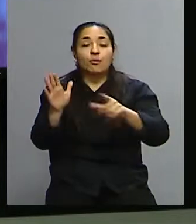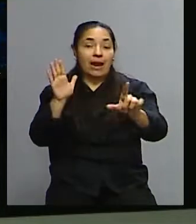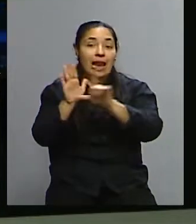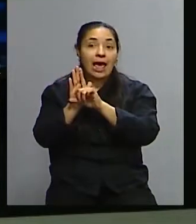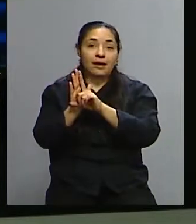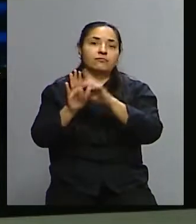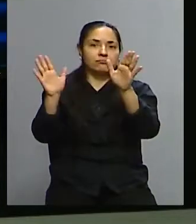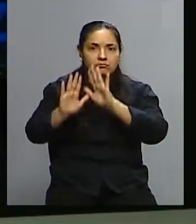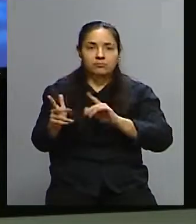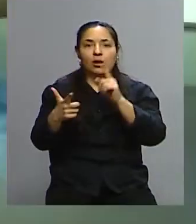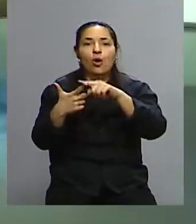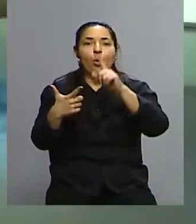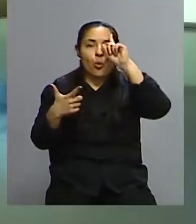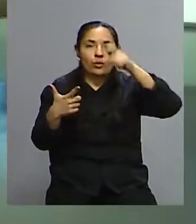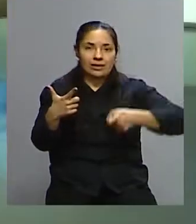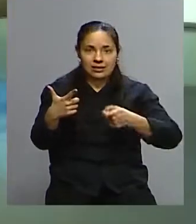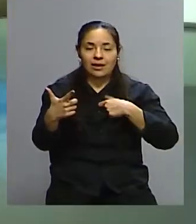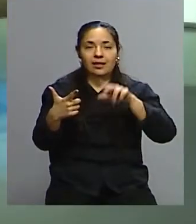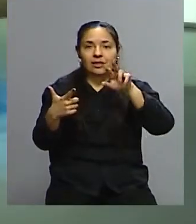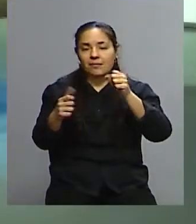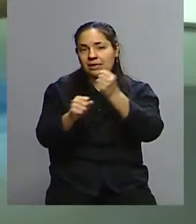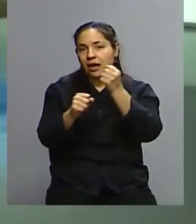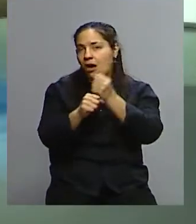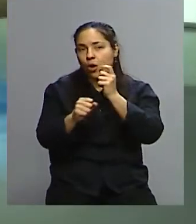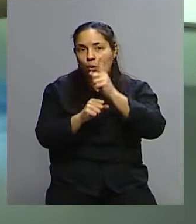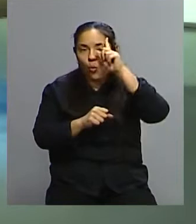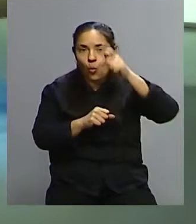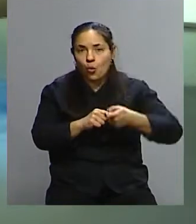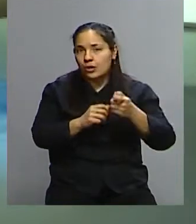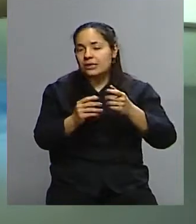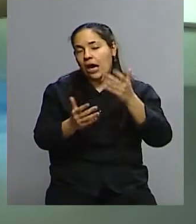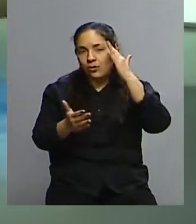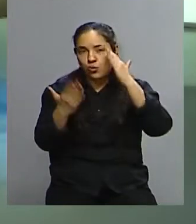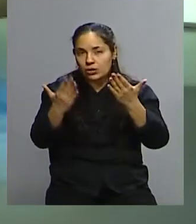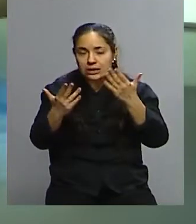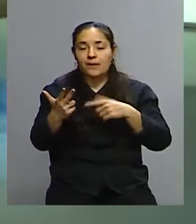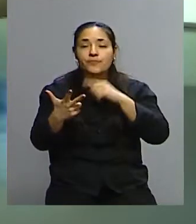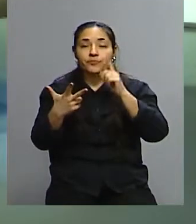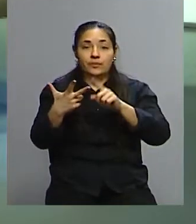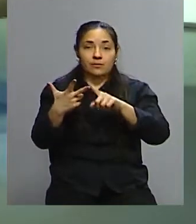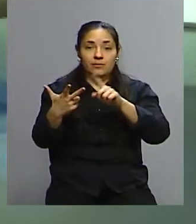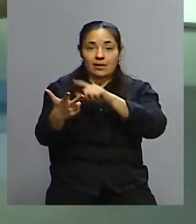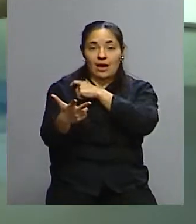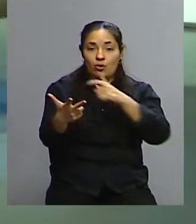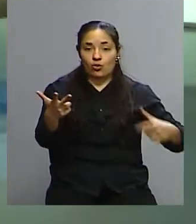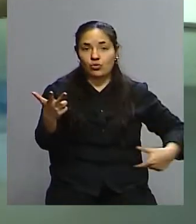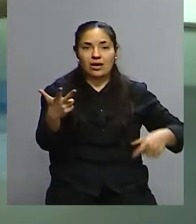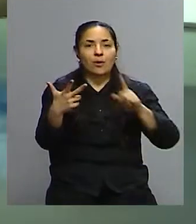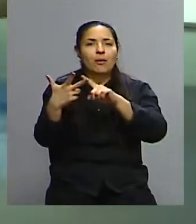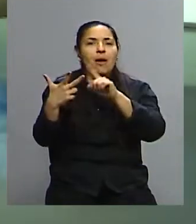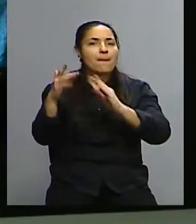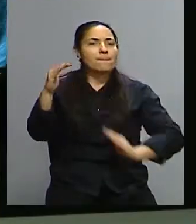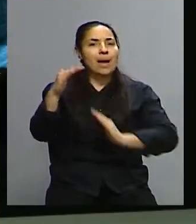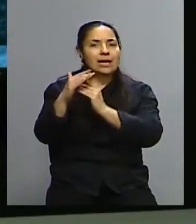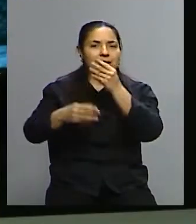El Poder Judicial, lo que tiene que ver con la función jurisdiccional o judicial, y el Poder Ejecutivo es el máximo